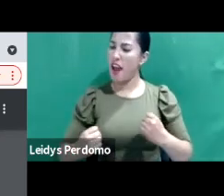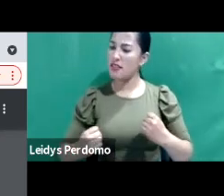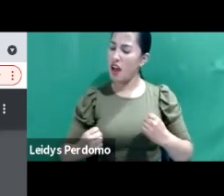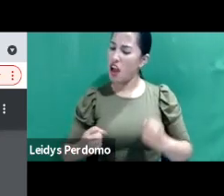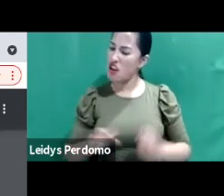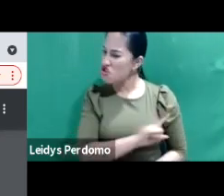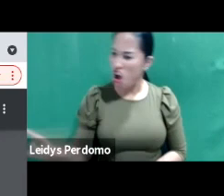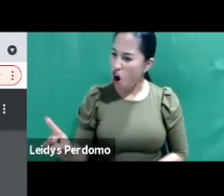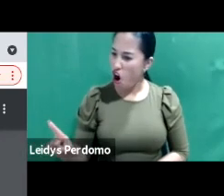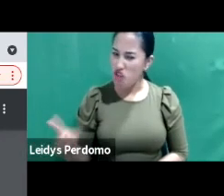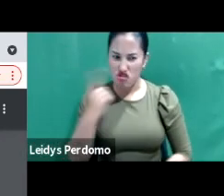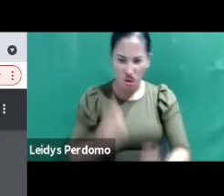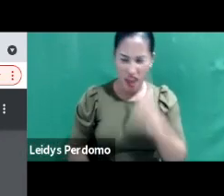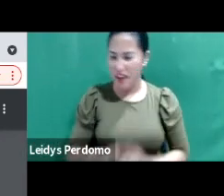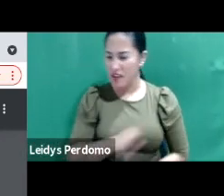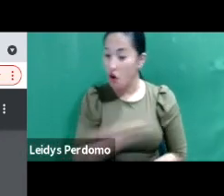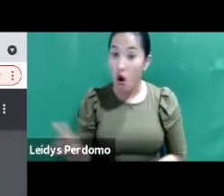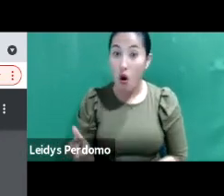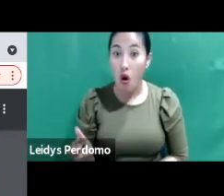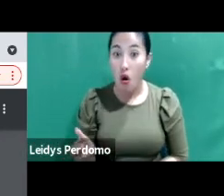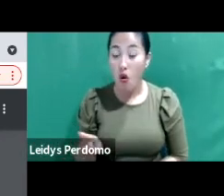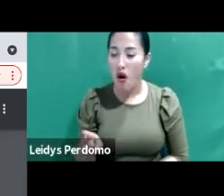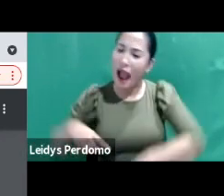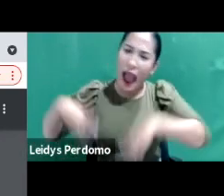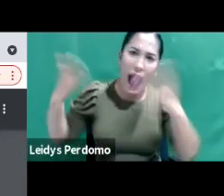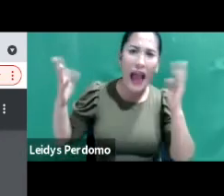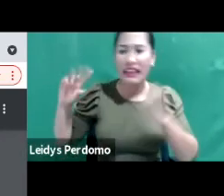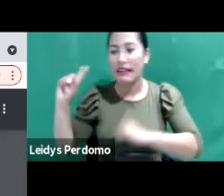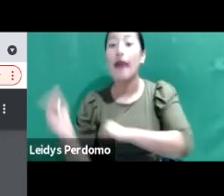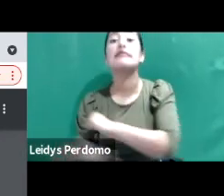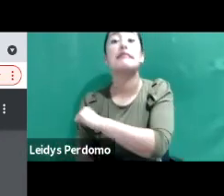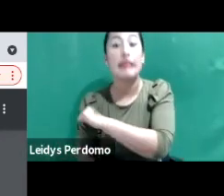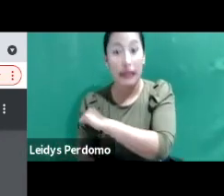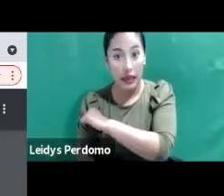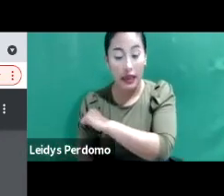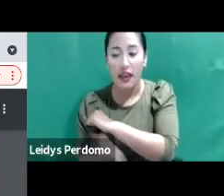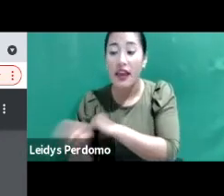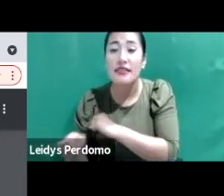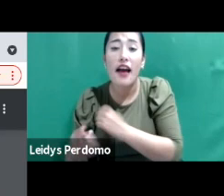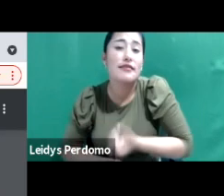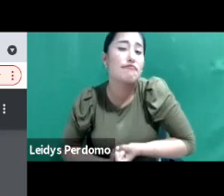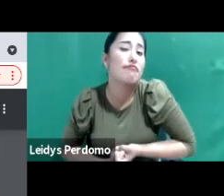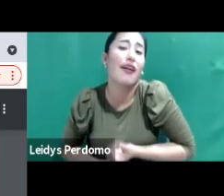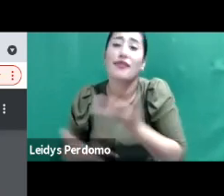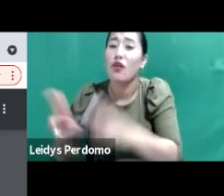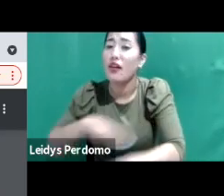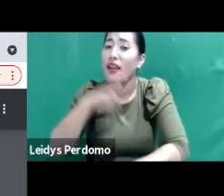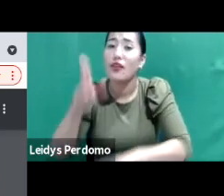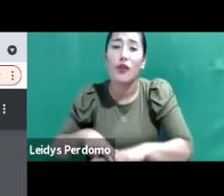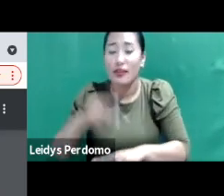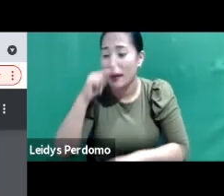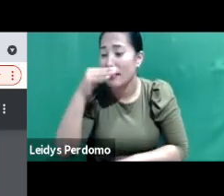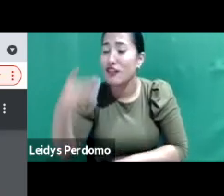porque los valientes no lloran. Y entonces castiga de algún modo esa expresión que el niño naturalmente está haciendo